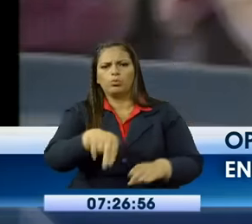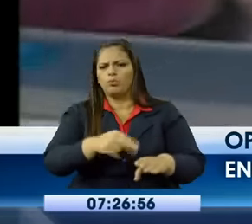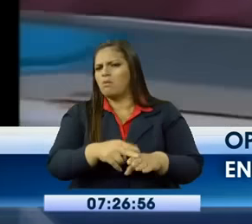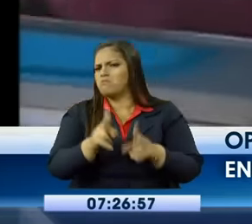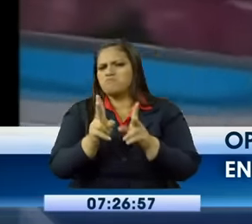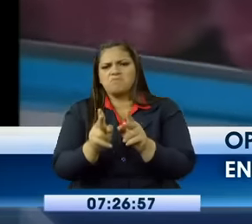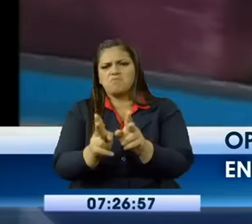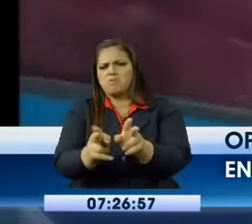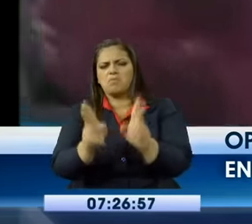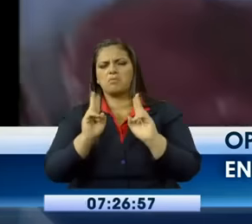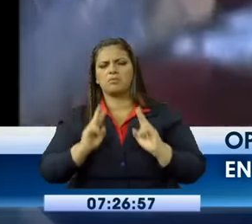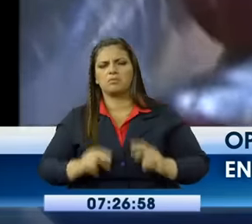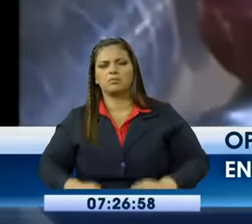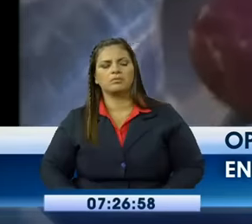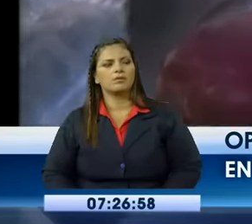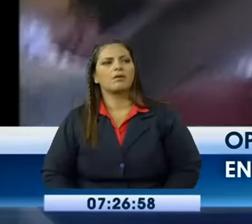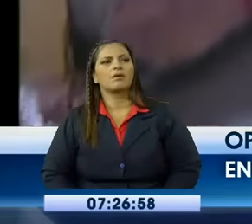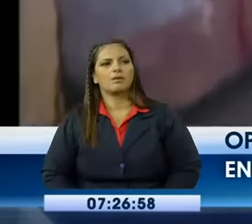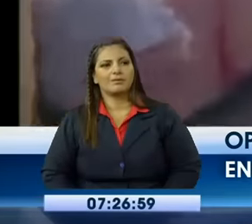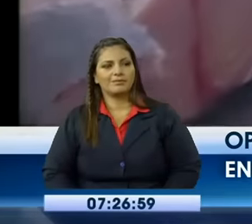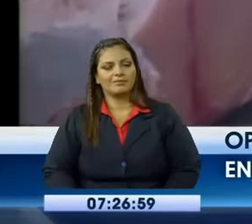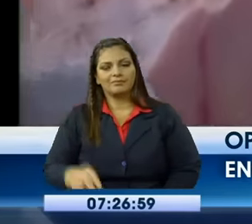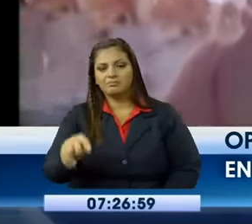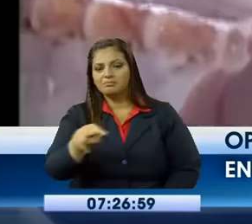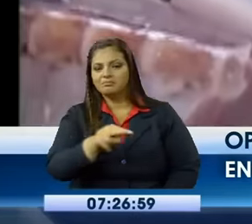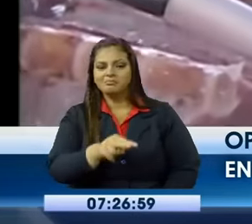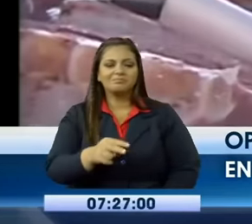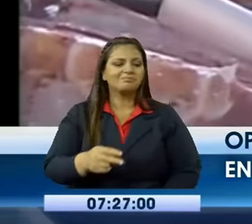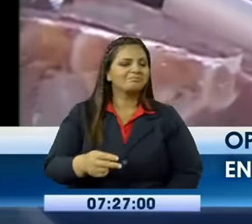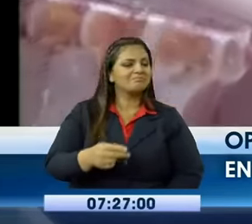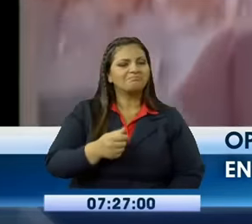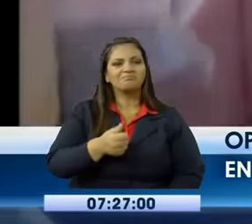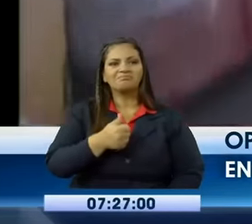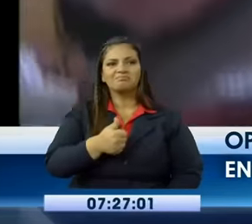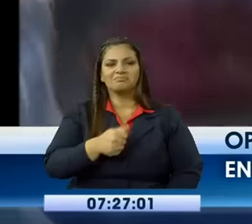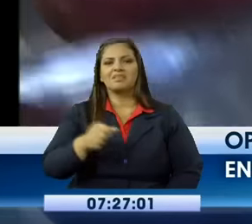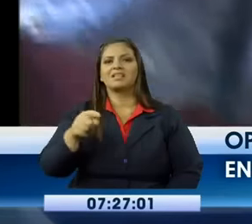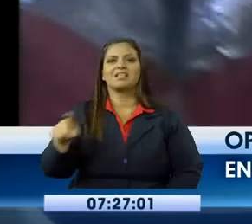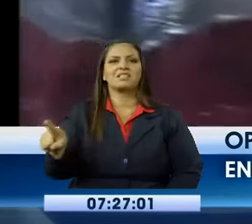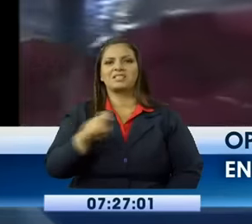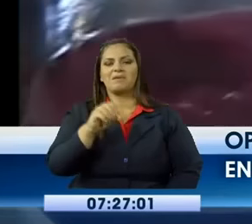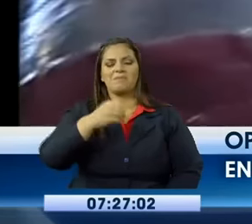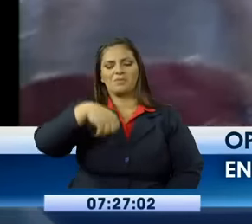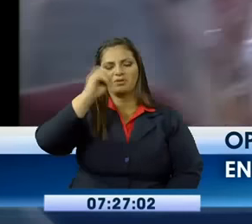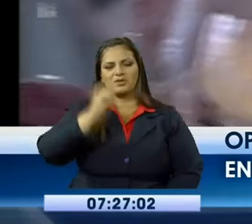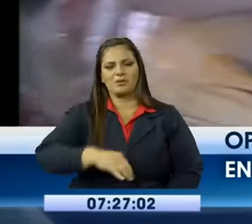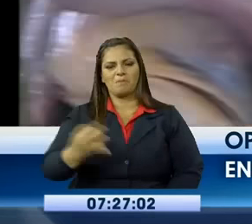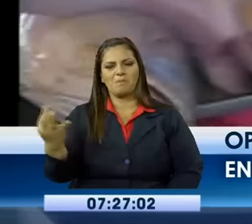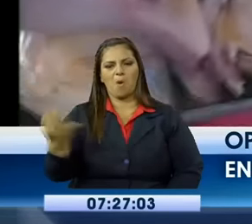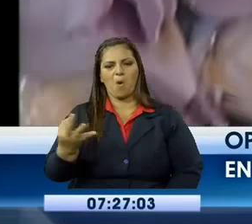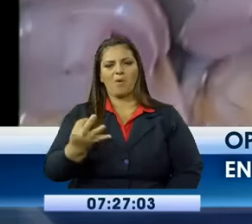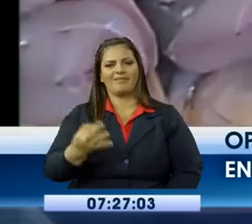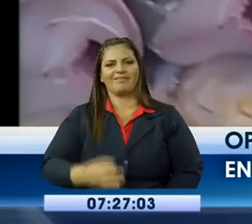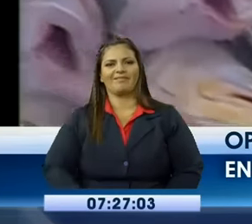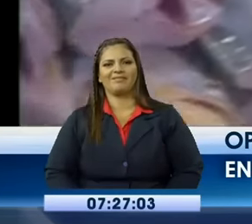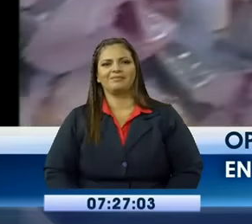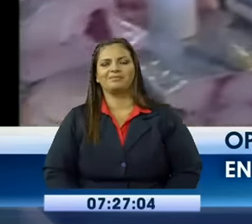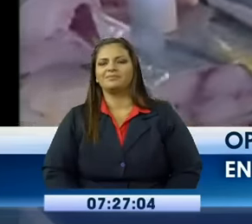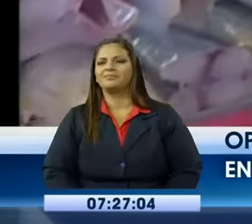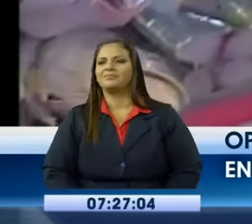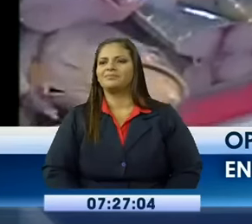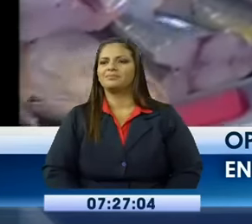el mismo precio. ¿Pescado fresco? Claro. 100 pescado? 100% original, fresco. Muchas gracias. Aquí estamos